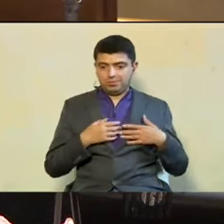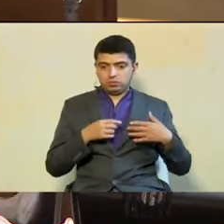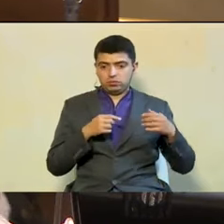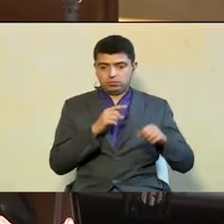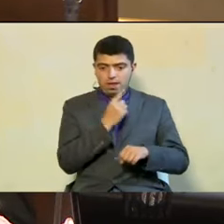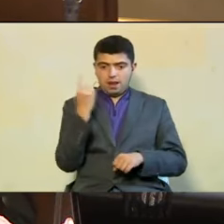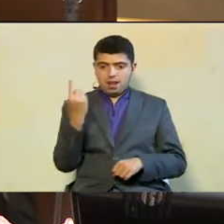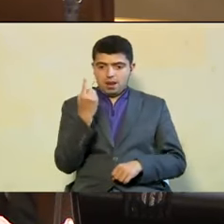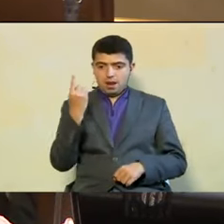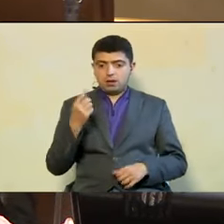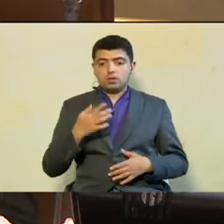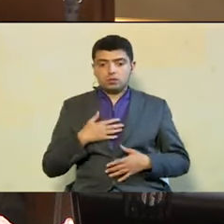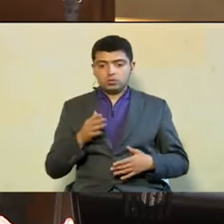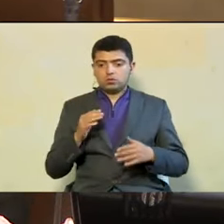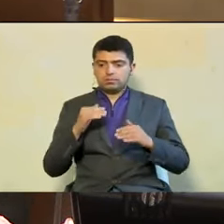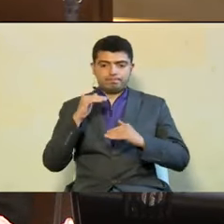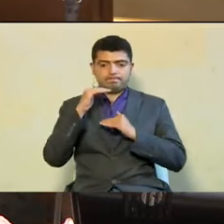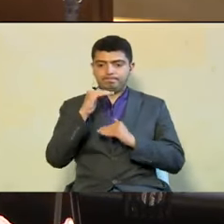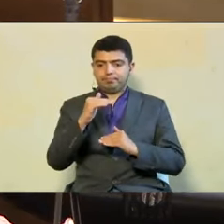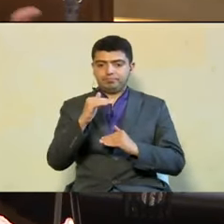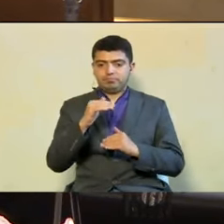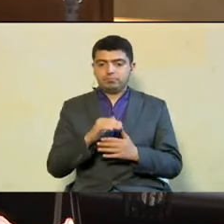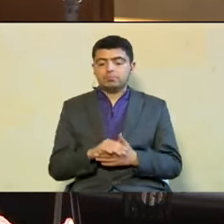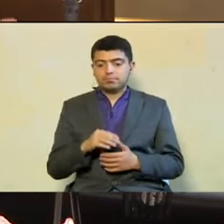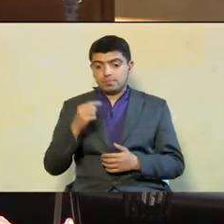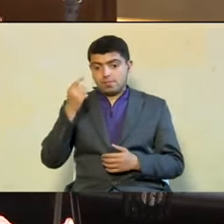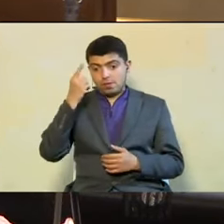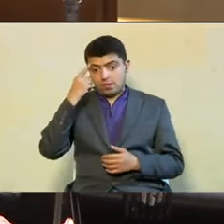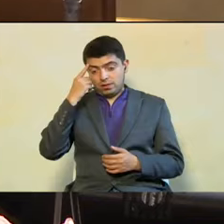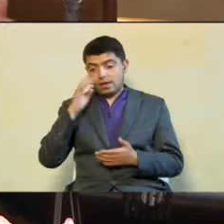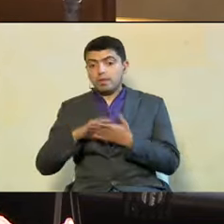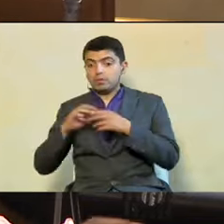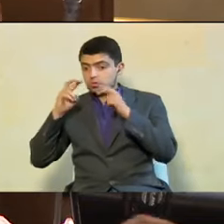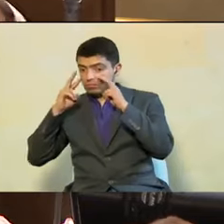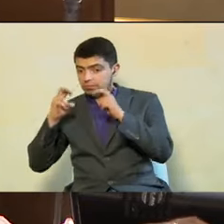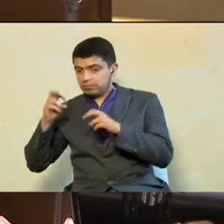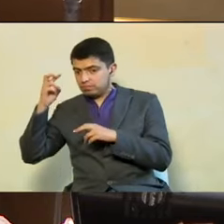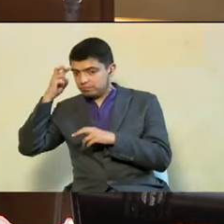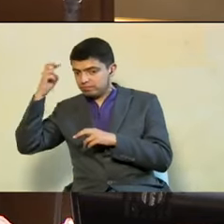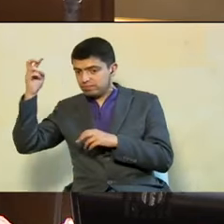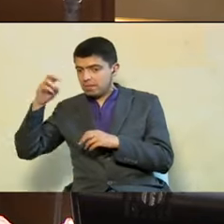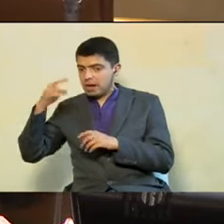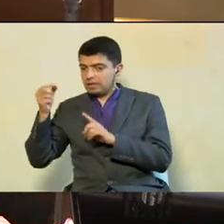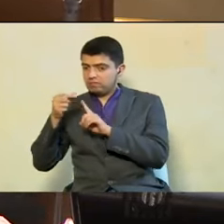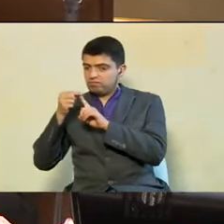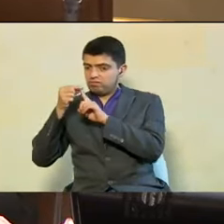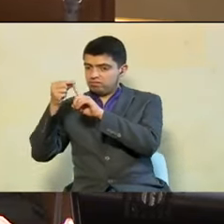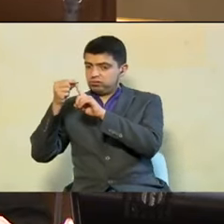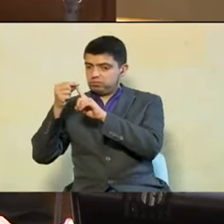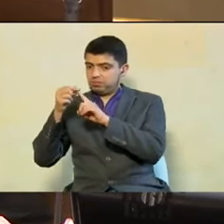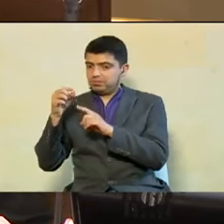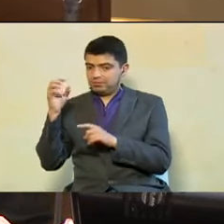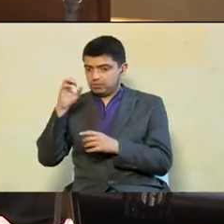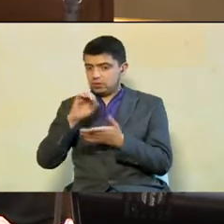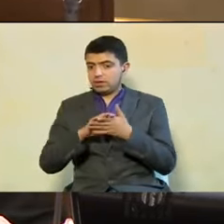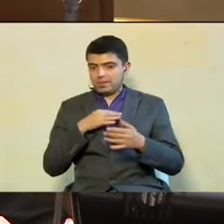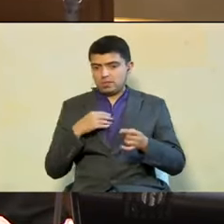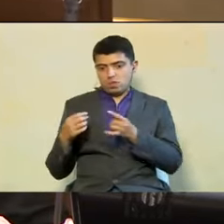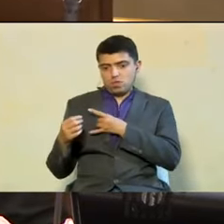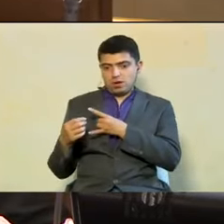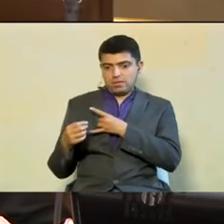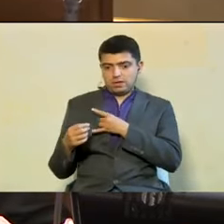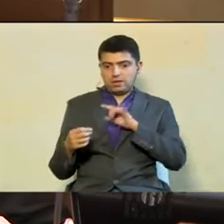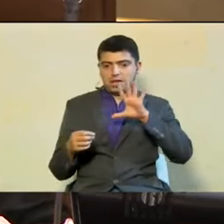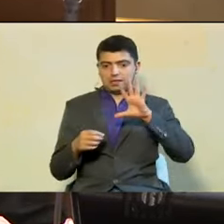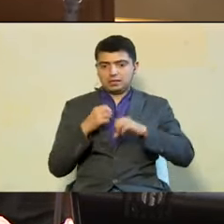especializaciones médicas y por eso hay este tipo de formaciones que van más allá de lo que se ve en la carrera por eso terminan